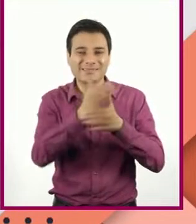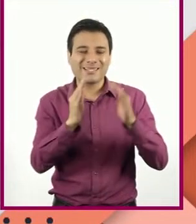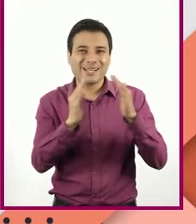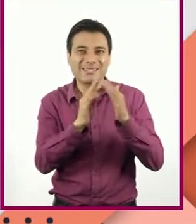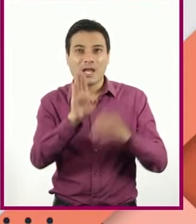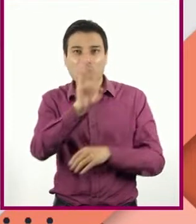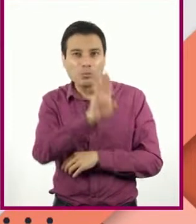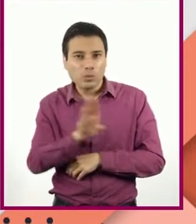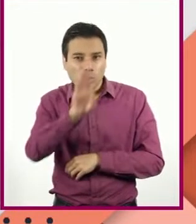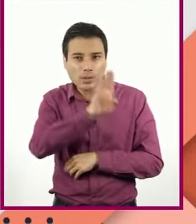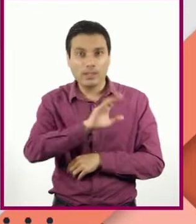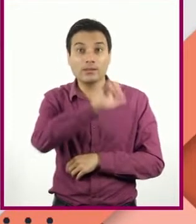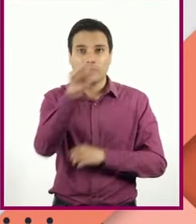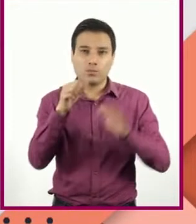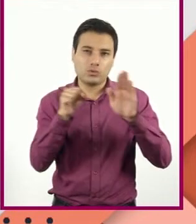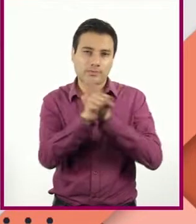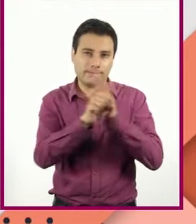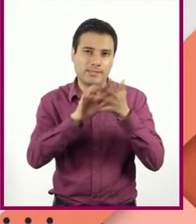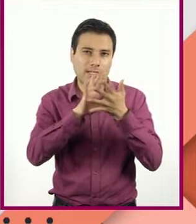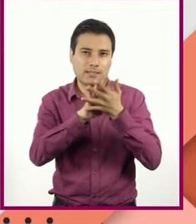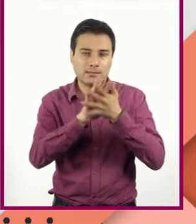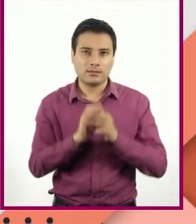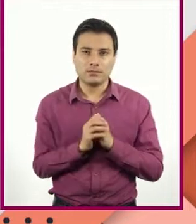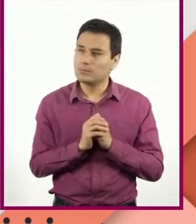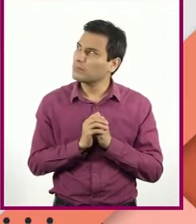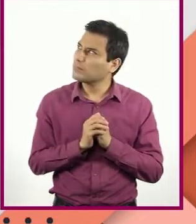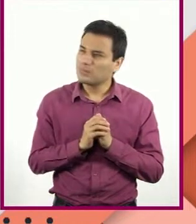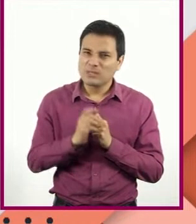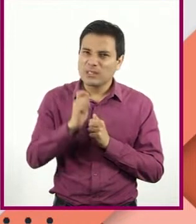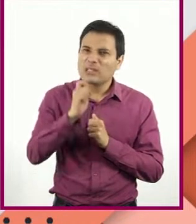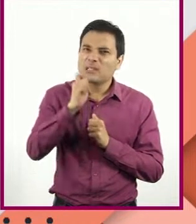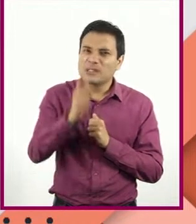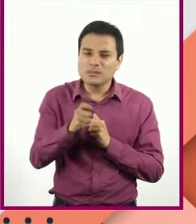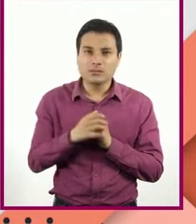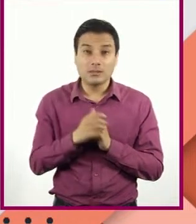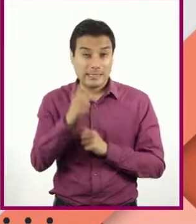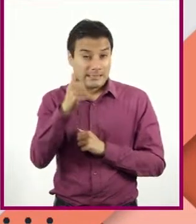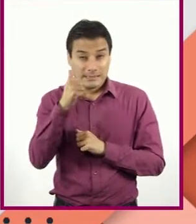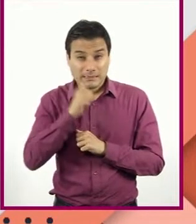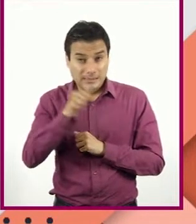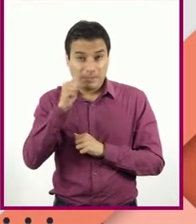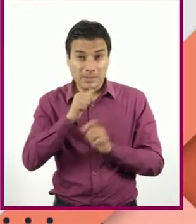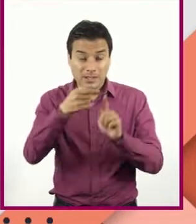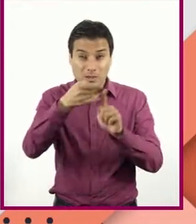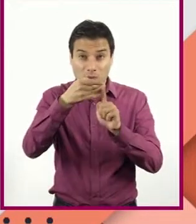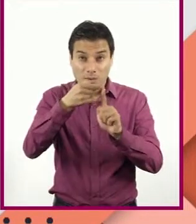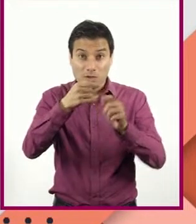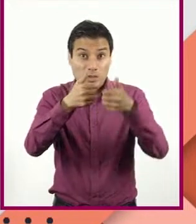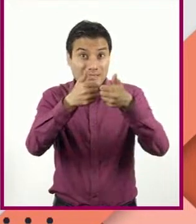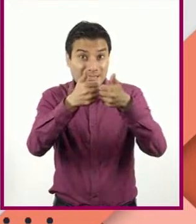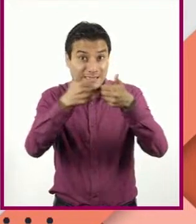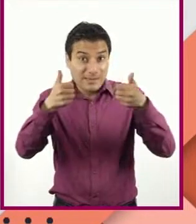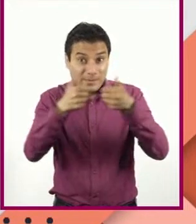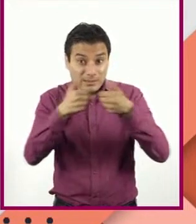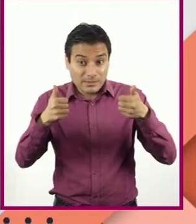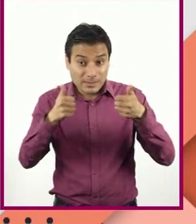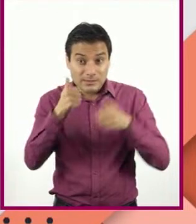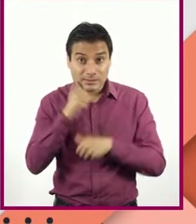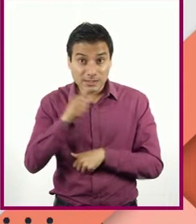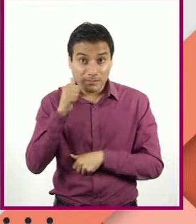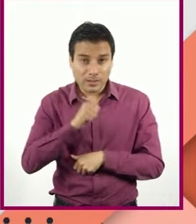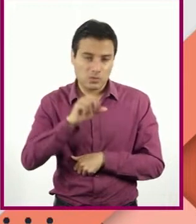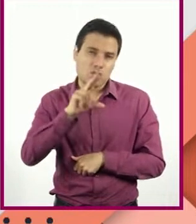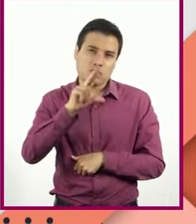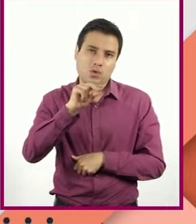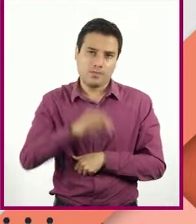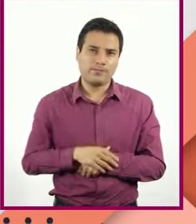ya están en una jaula. Eso quiere decir que no siempre tiene que estar separadas. Si nuestra intención es observar